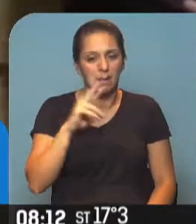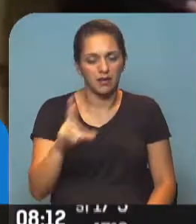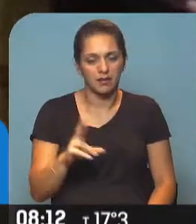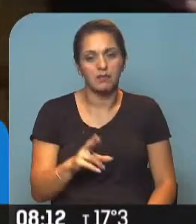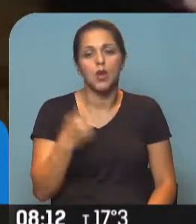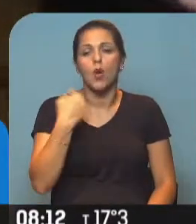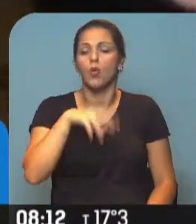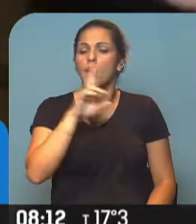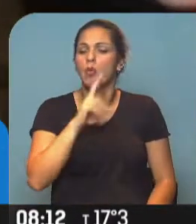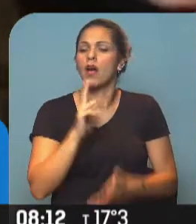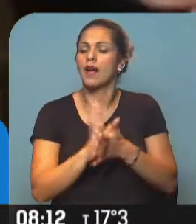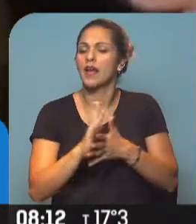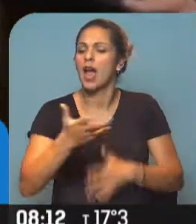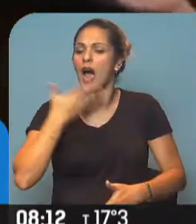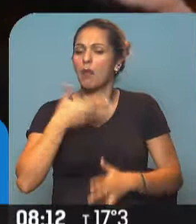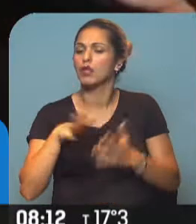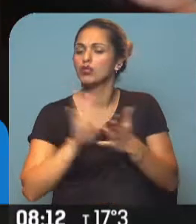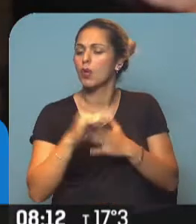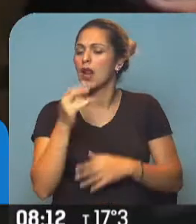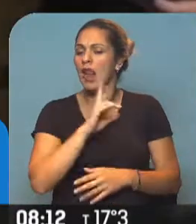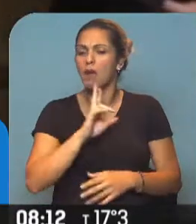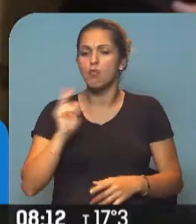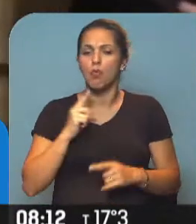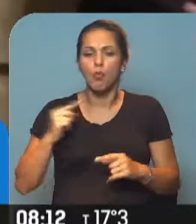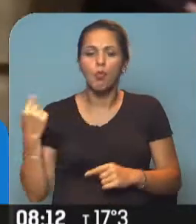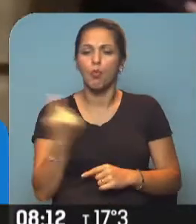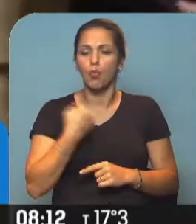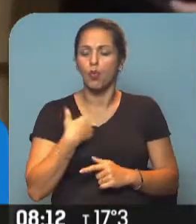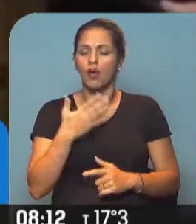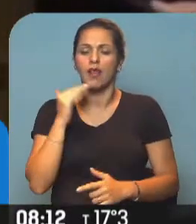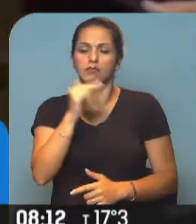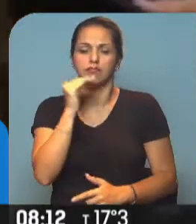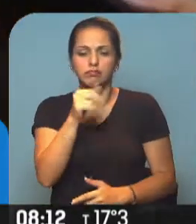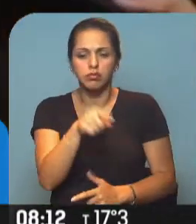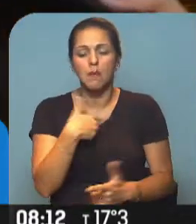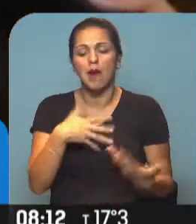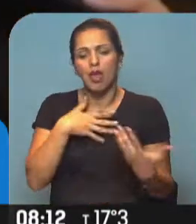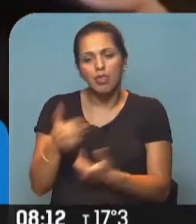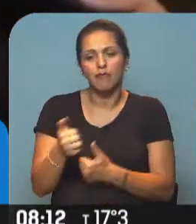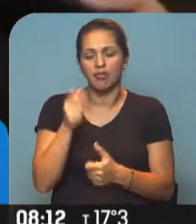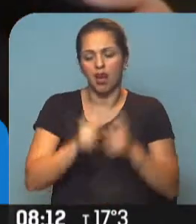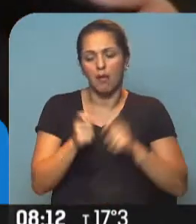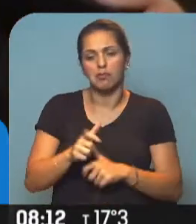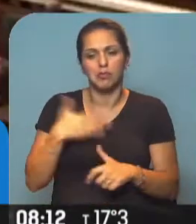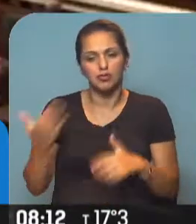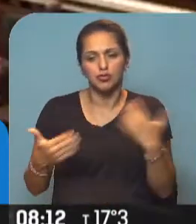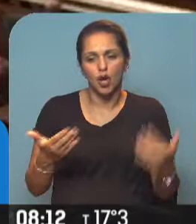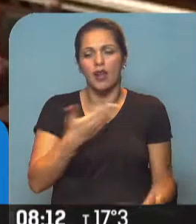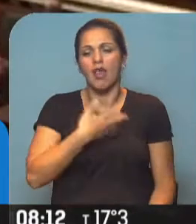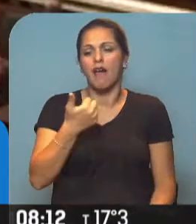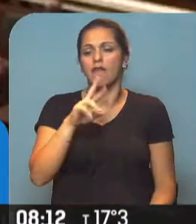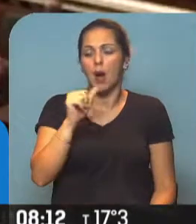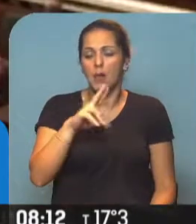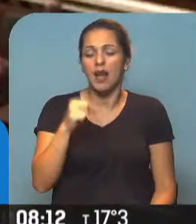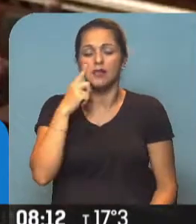Fue una de las voces del feminismo en Río. Llevó el debate electoral para la defensa de los vecinos de las favelas y presentó